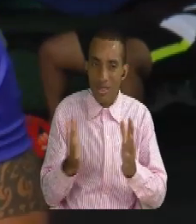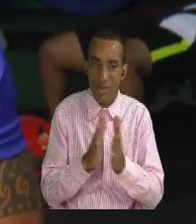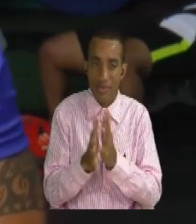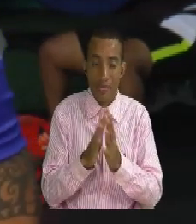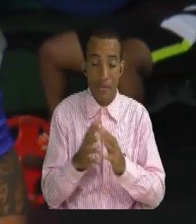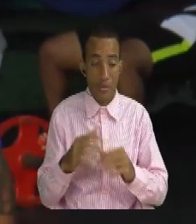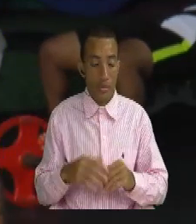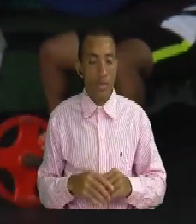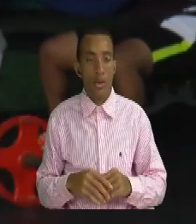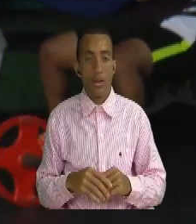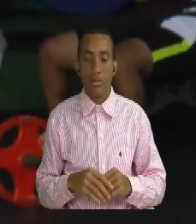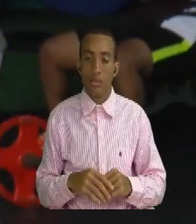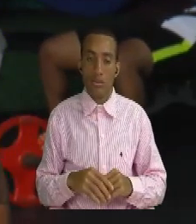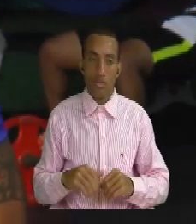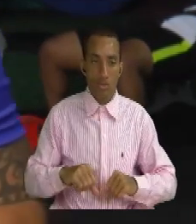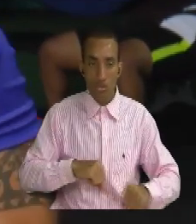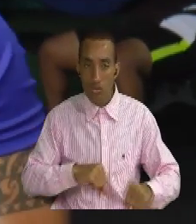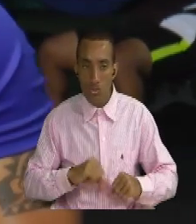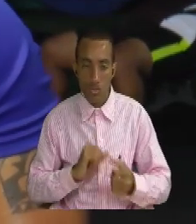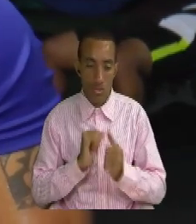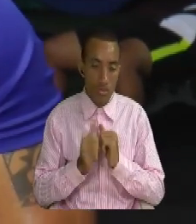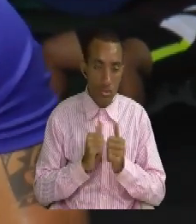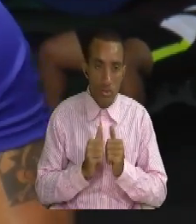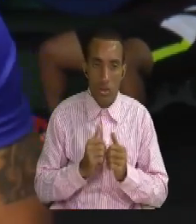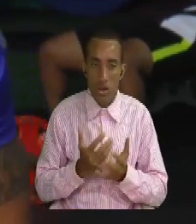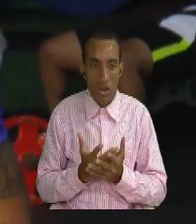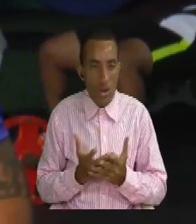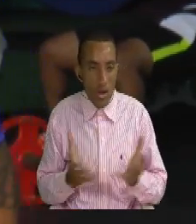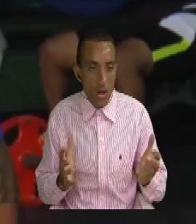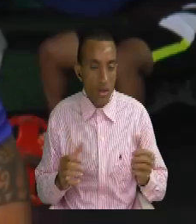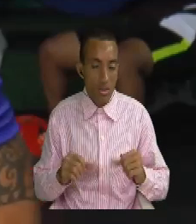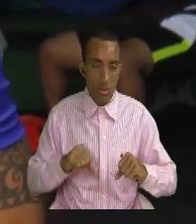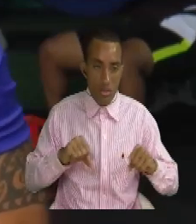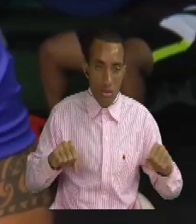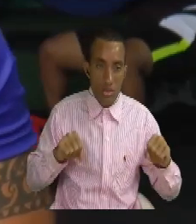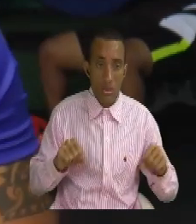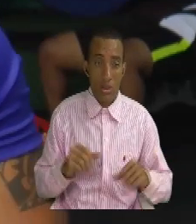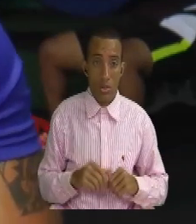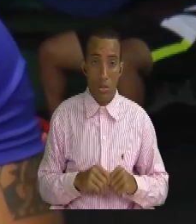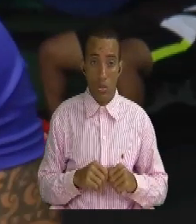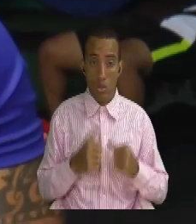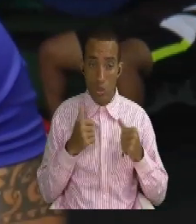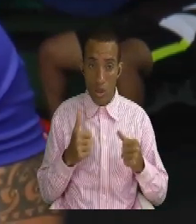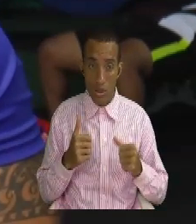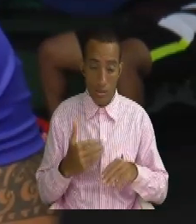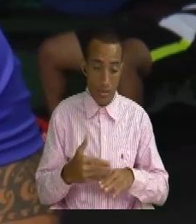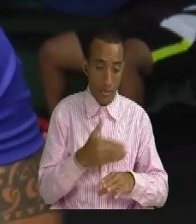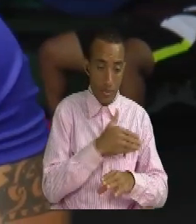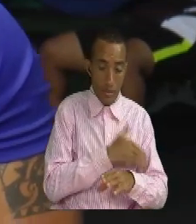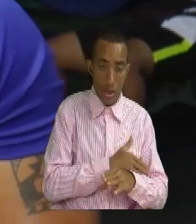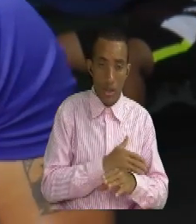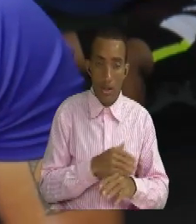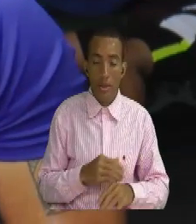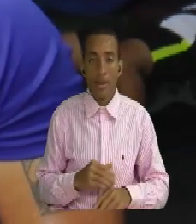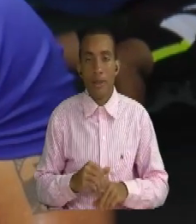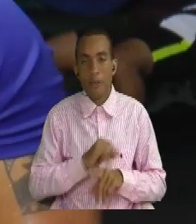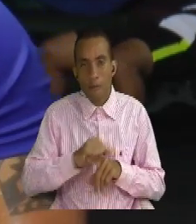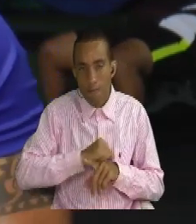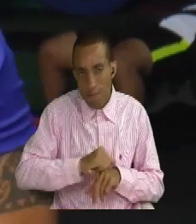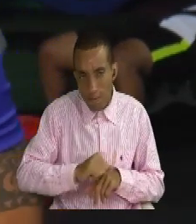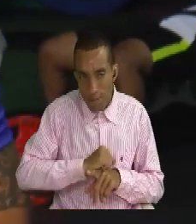actividad física. Y bueno, una de esas preguntas ¿es bueno hacer cardio antes del entrenamiento?